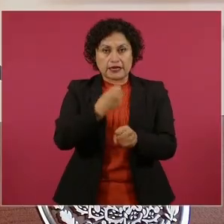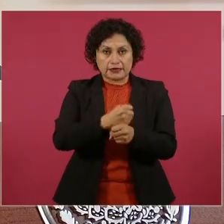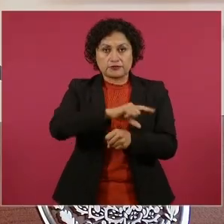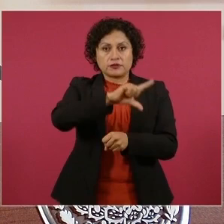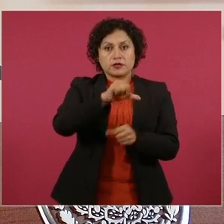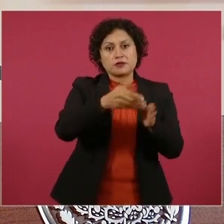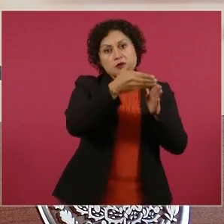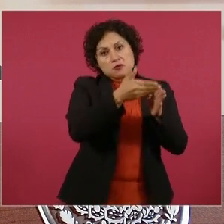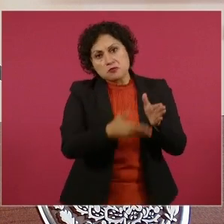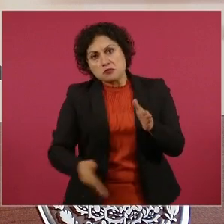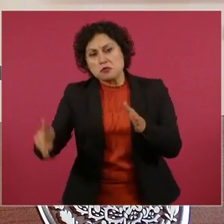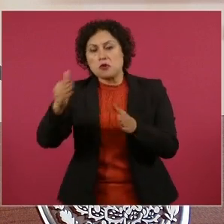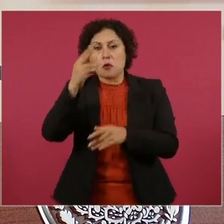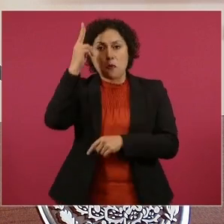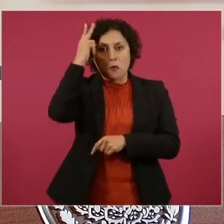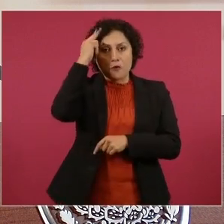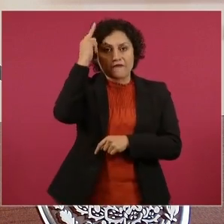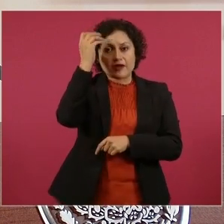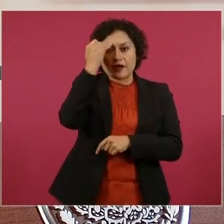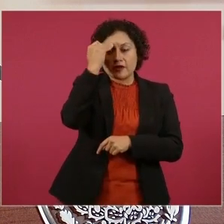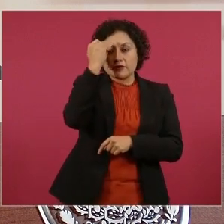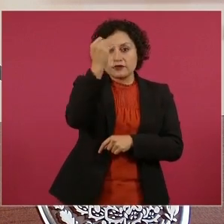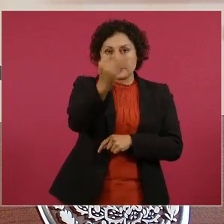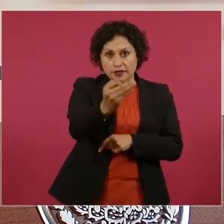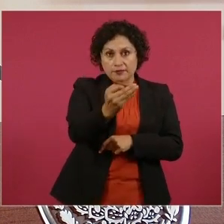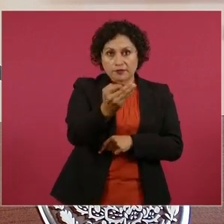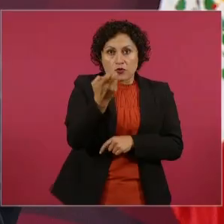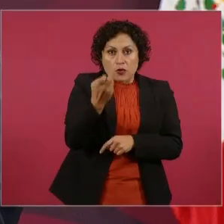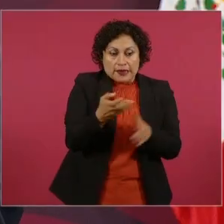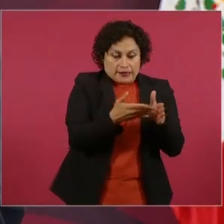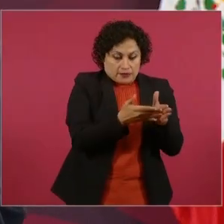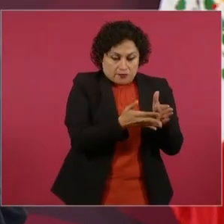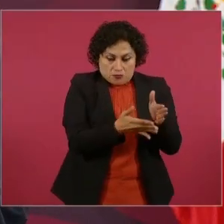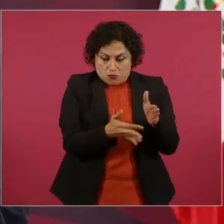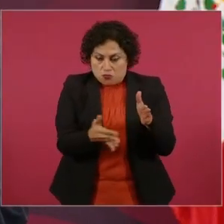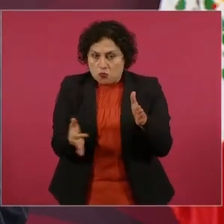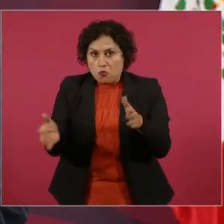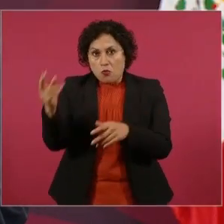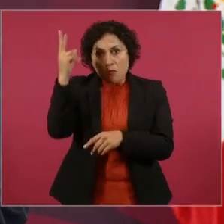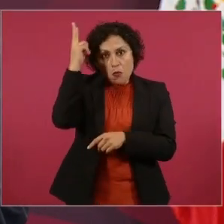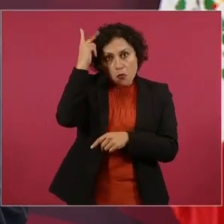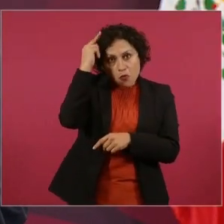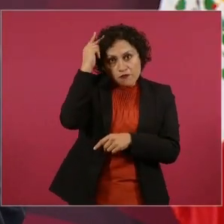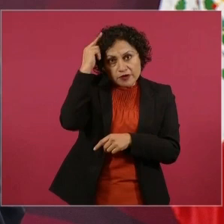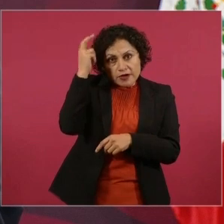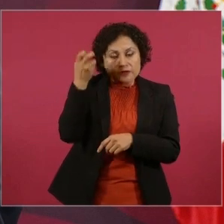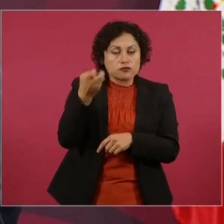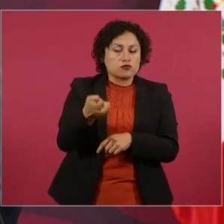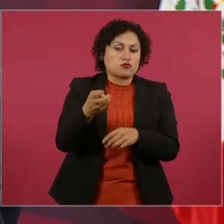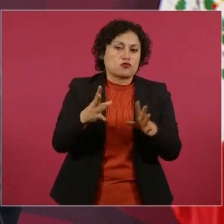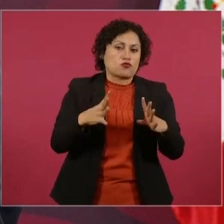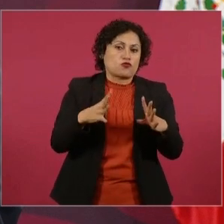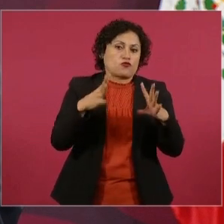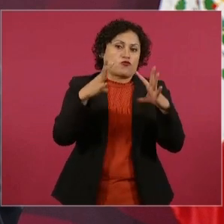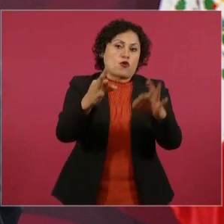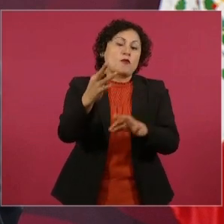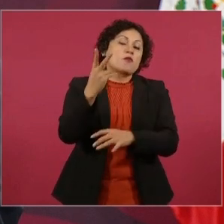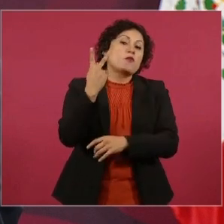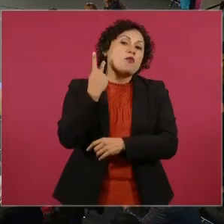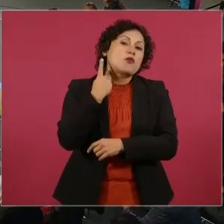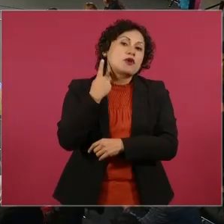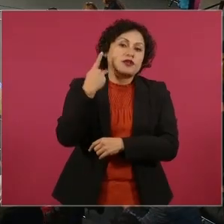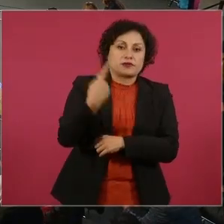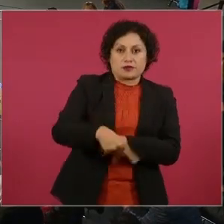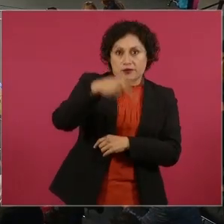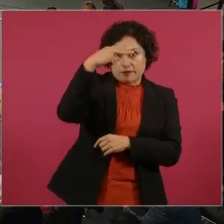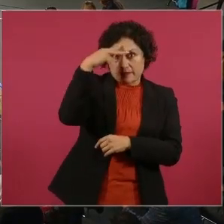el porfiliato que es la parte fundacional del sistema político de México